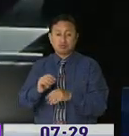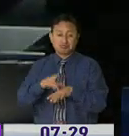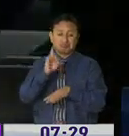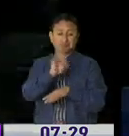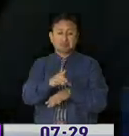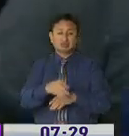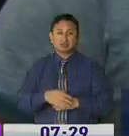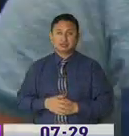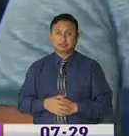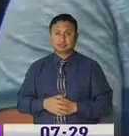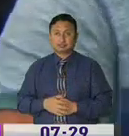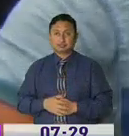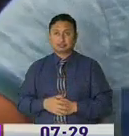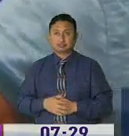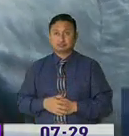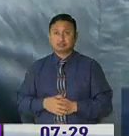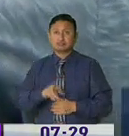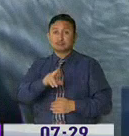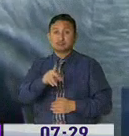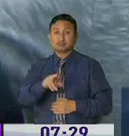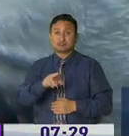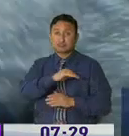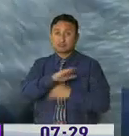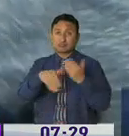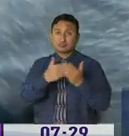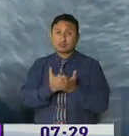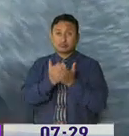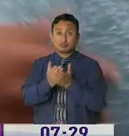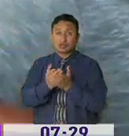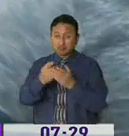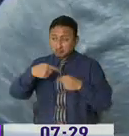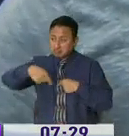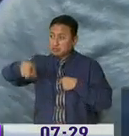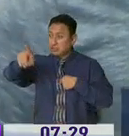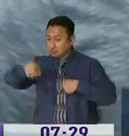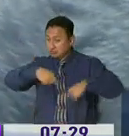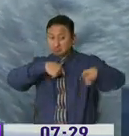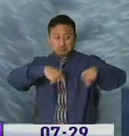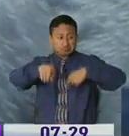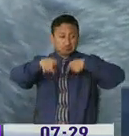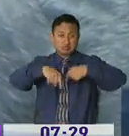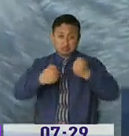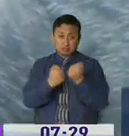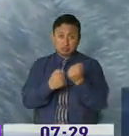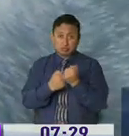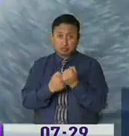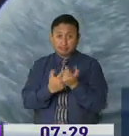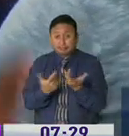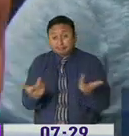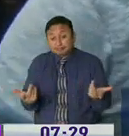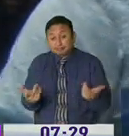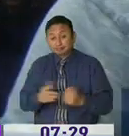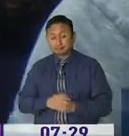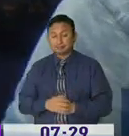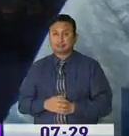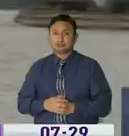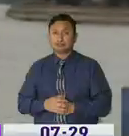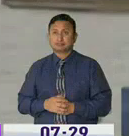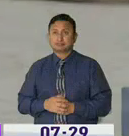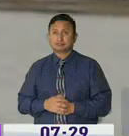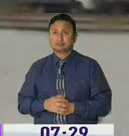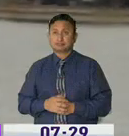veces como todas las embarcaciones van y vienen y nos apoyan también, pues ya no ven que no. Nos ven a la deriva